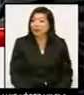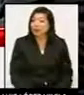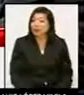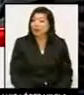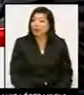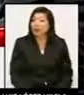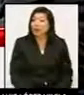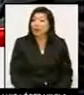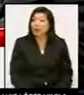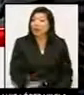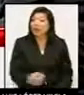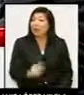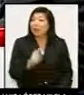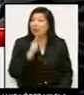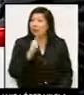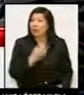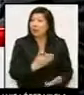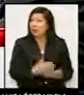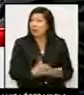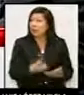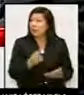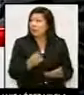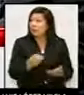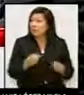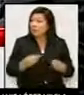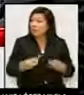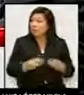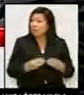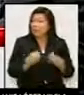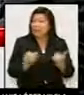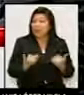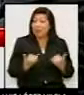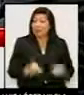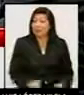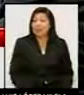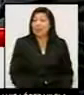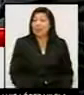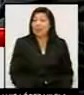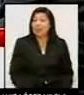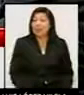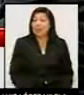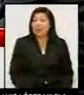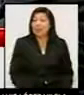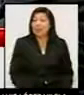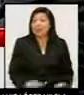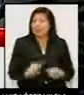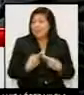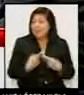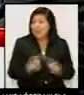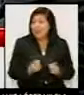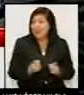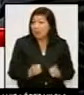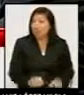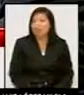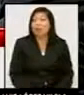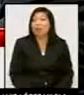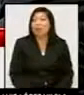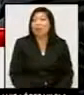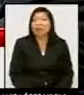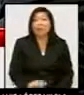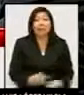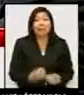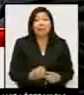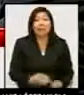del Cusco, que no es ajeno al Cusco ni a Machu Picchu. Acá en la Plaza de Armas también la informalidad es pan de cada